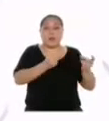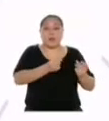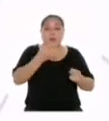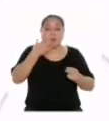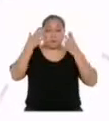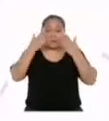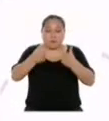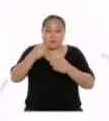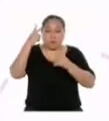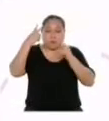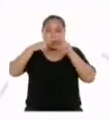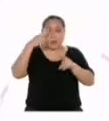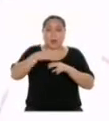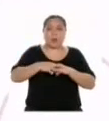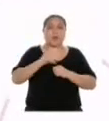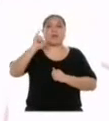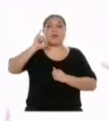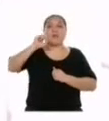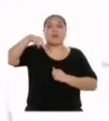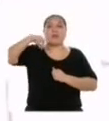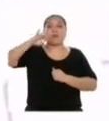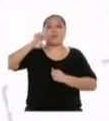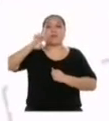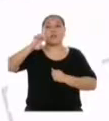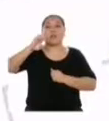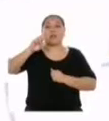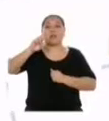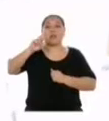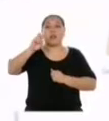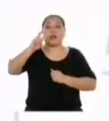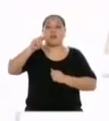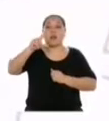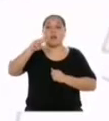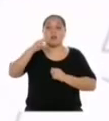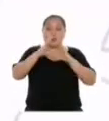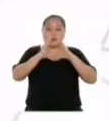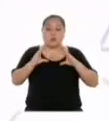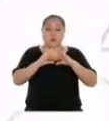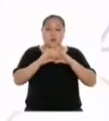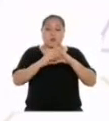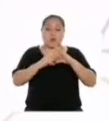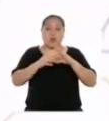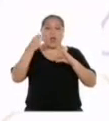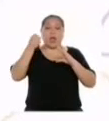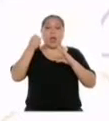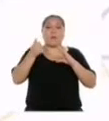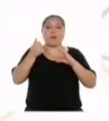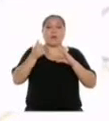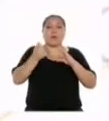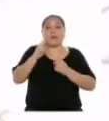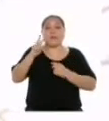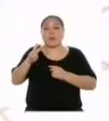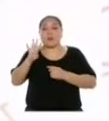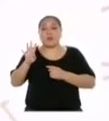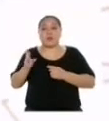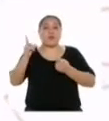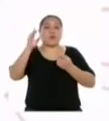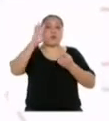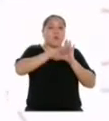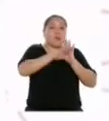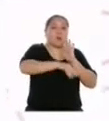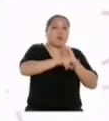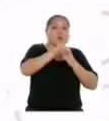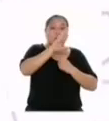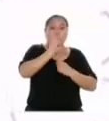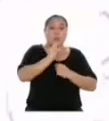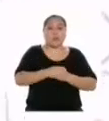podemos identificar que los intervalos representados por la zona amarilla, de 24 años a menos de 30, y la zona